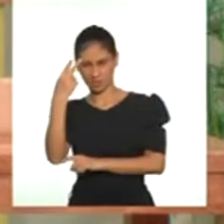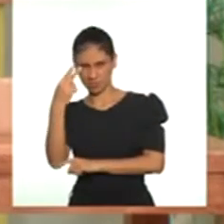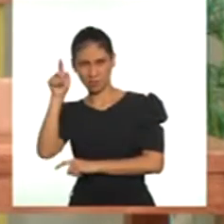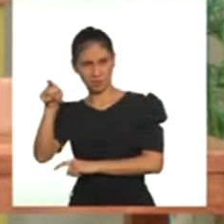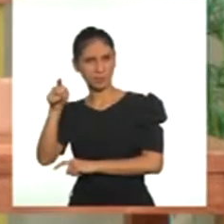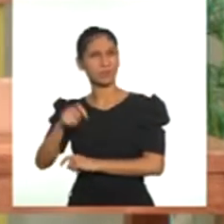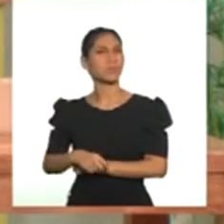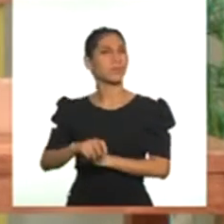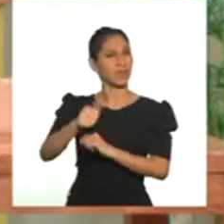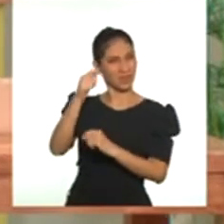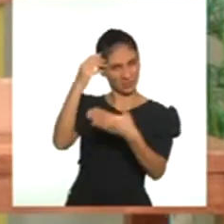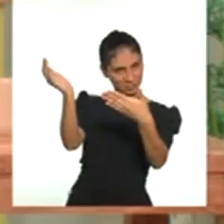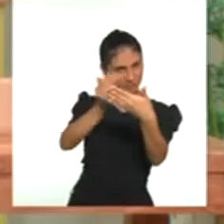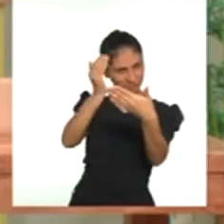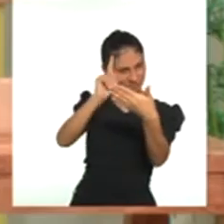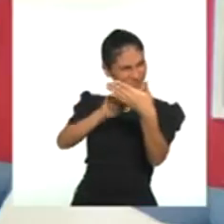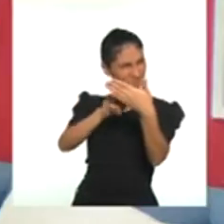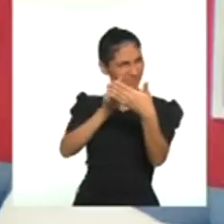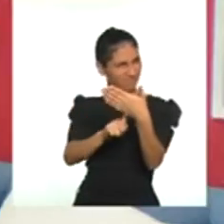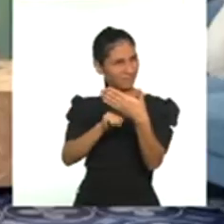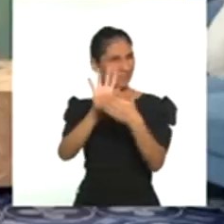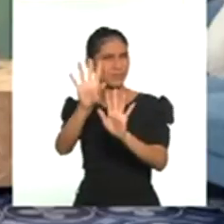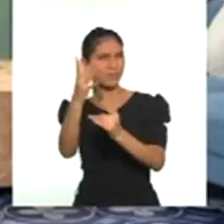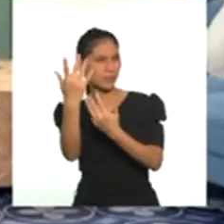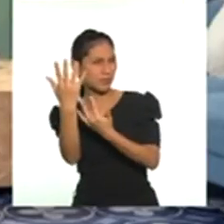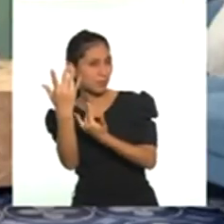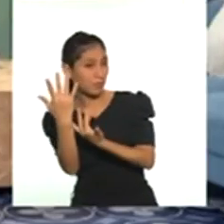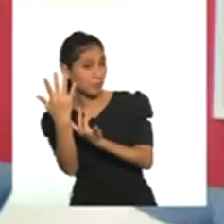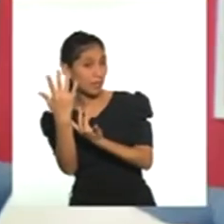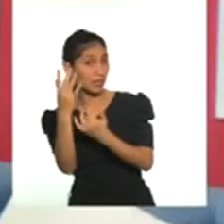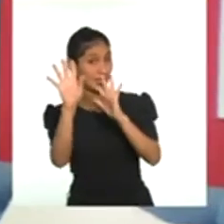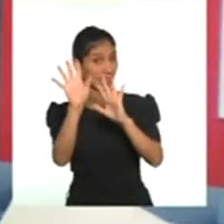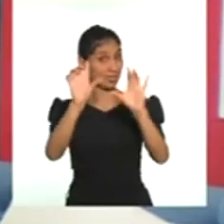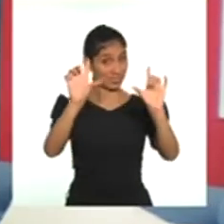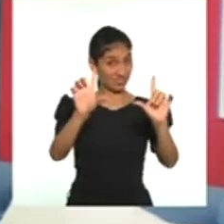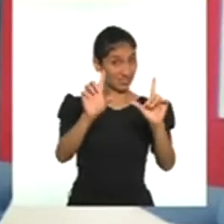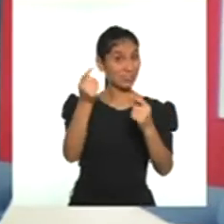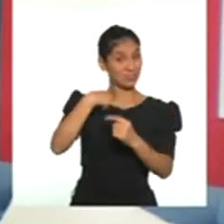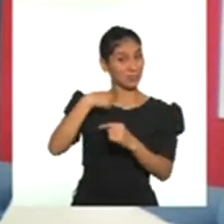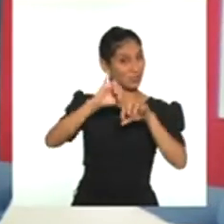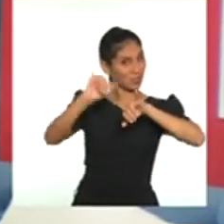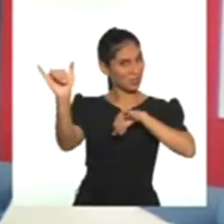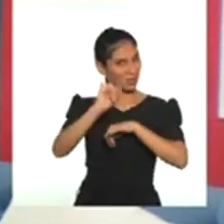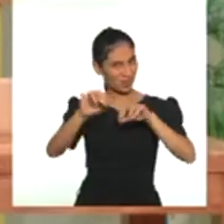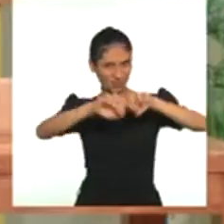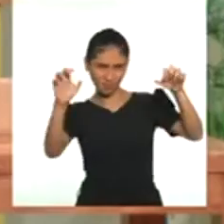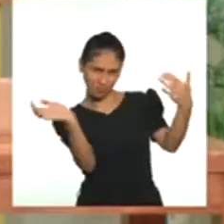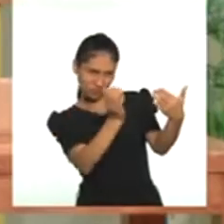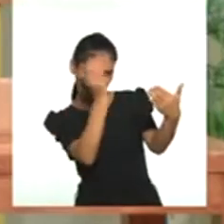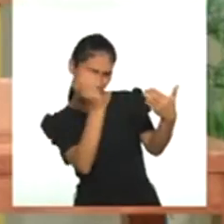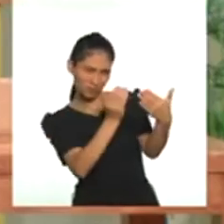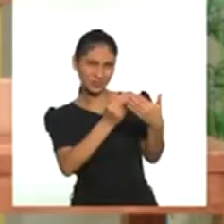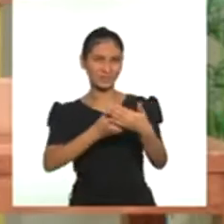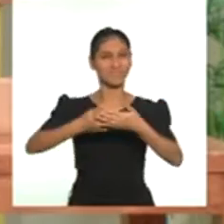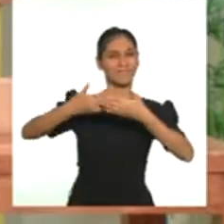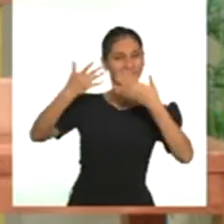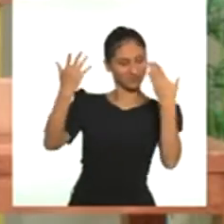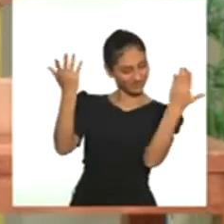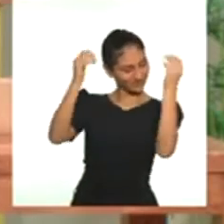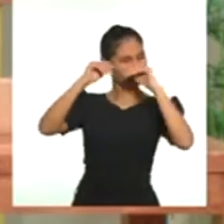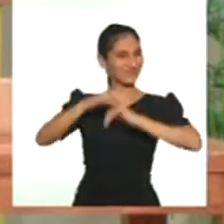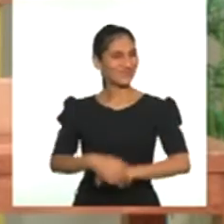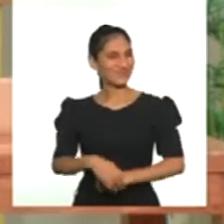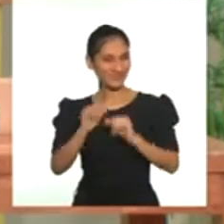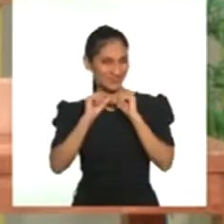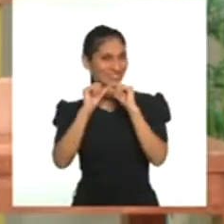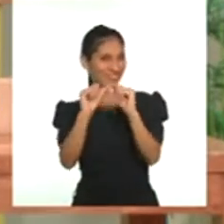eso, quiero contarles algo que he investigado. Mario, espera, espera. Esa parte también la investigué yo. Está bien,